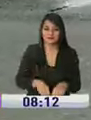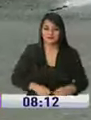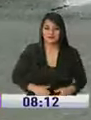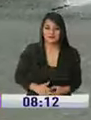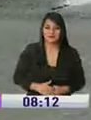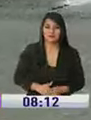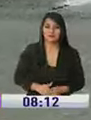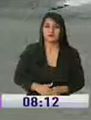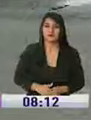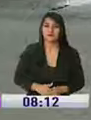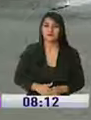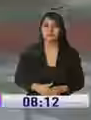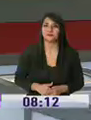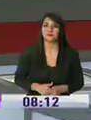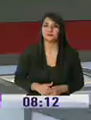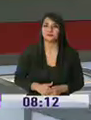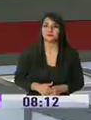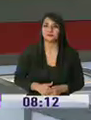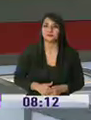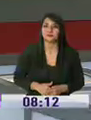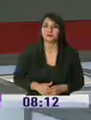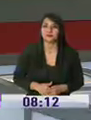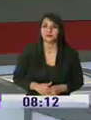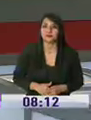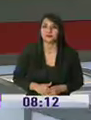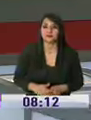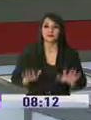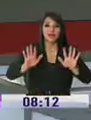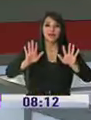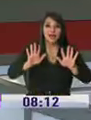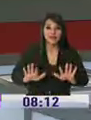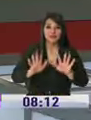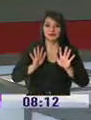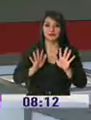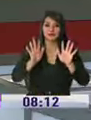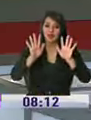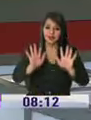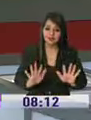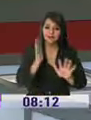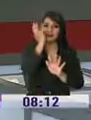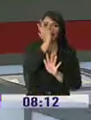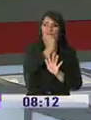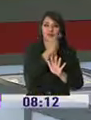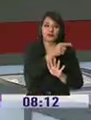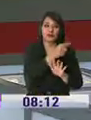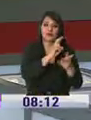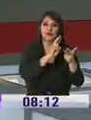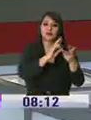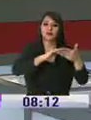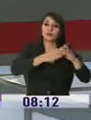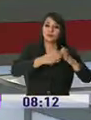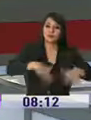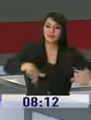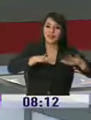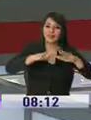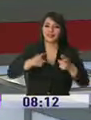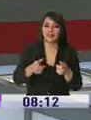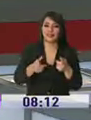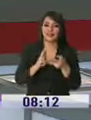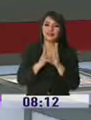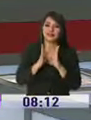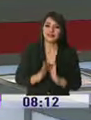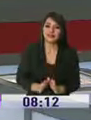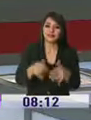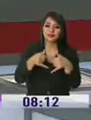sofía vintimilla eso es eso o sea lo que están demostrando los comerciantes los vecinos de la plaza folk